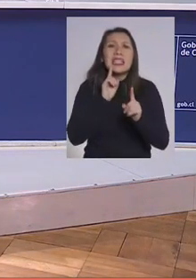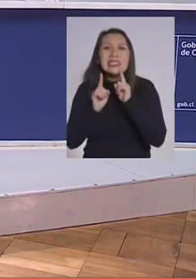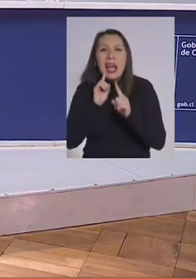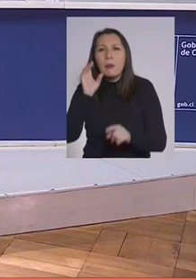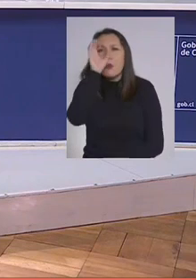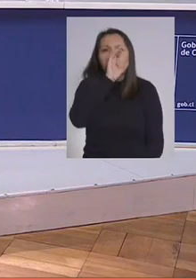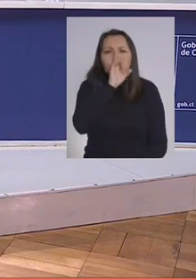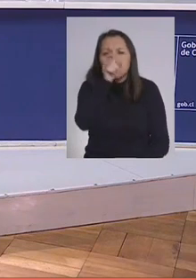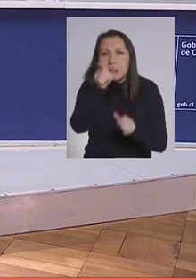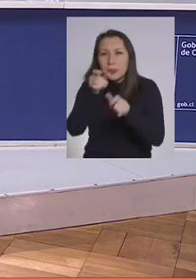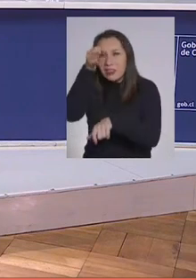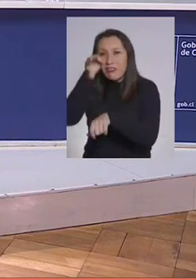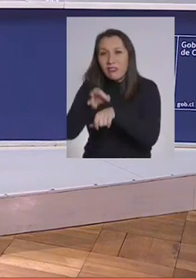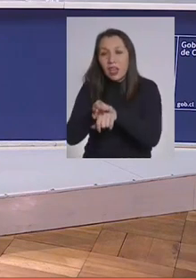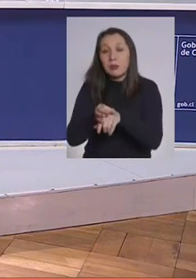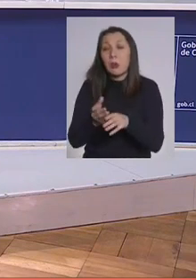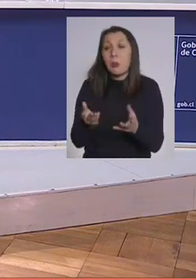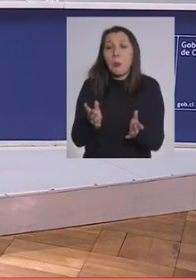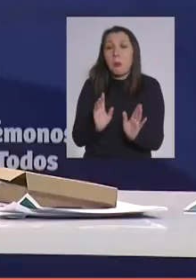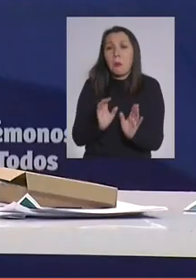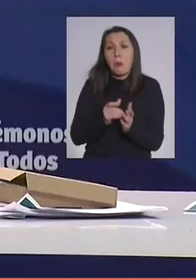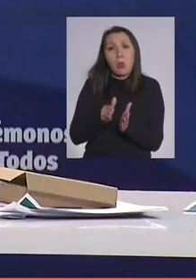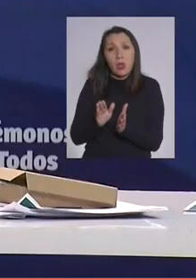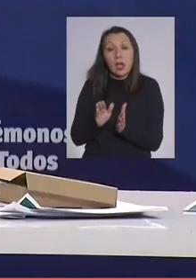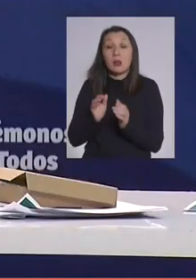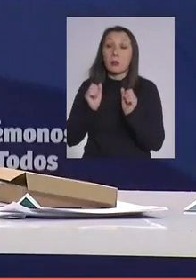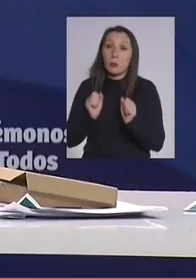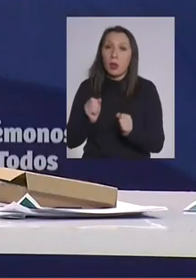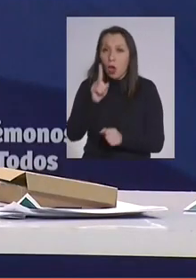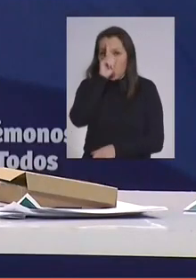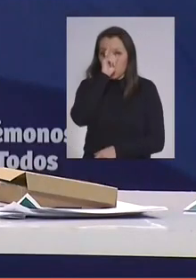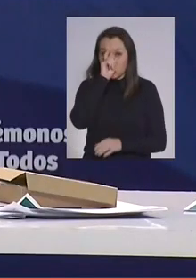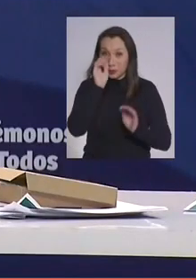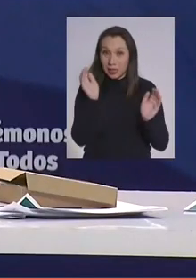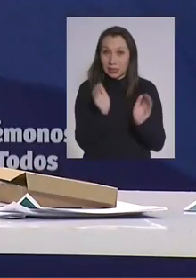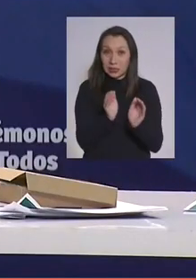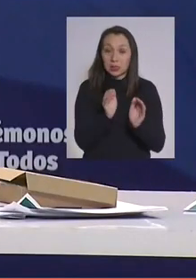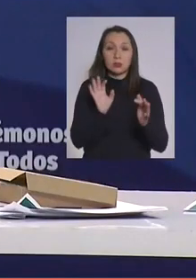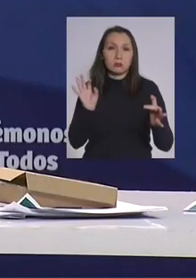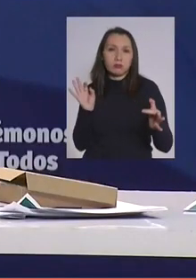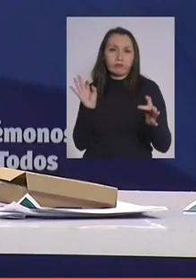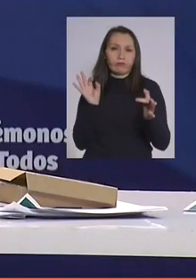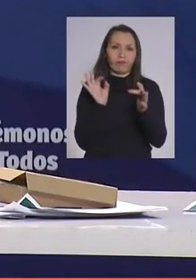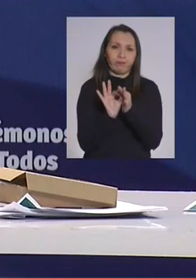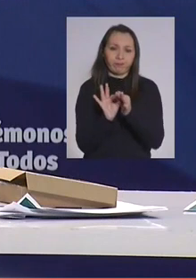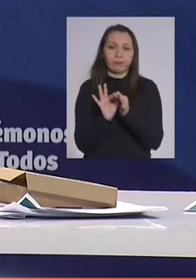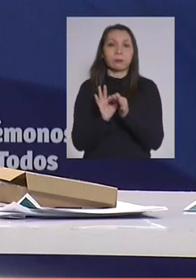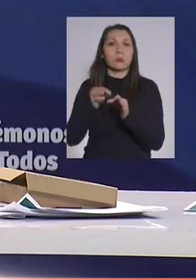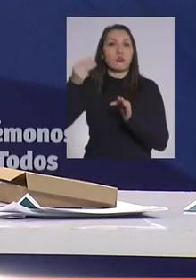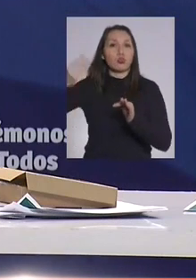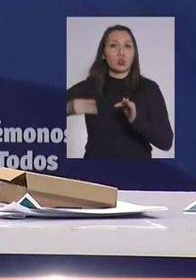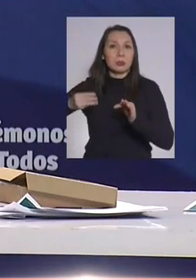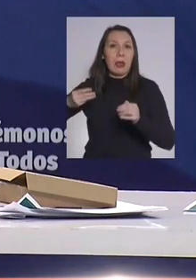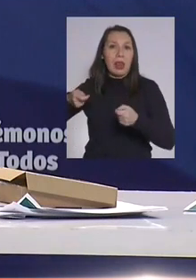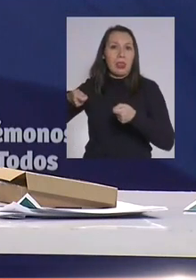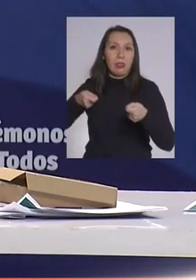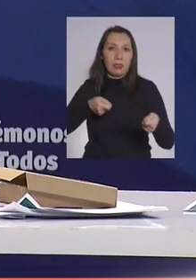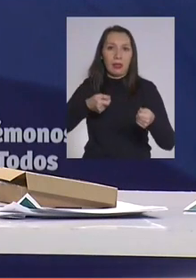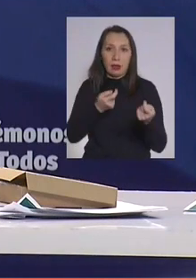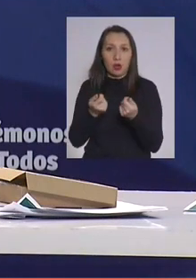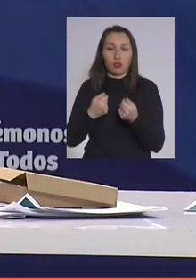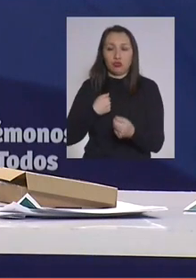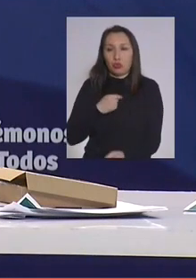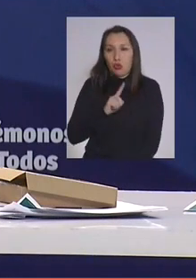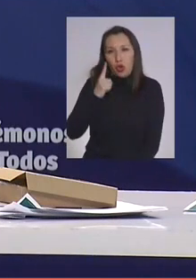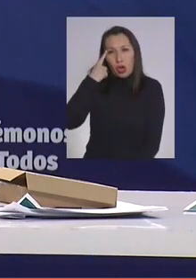aislamiento pertusa posibilidad pero la atención primaria depende fundamentalmente de los municipios yo